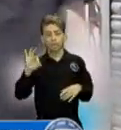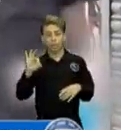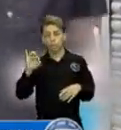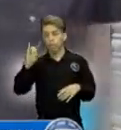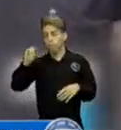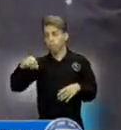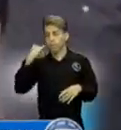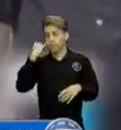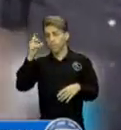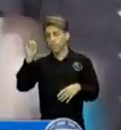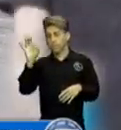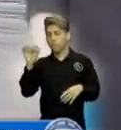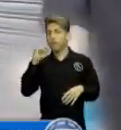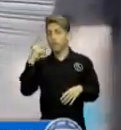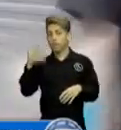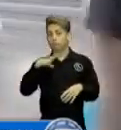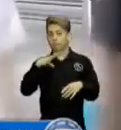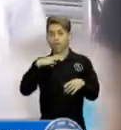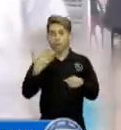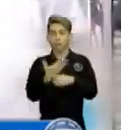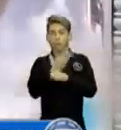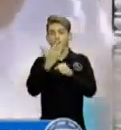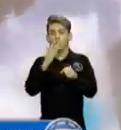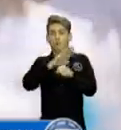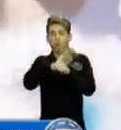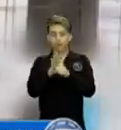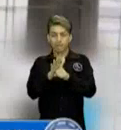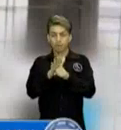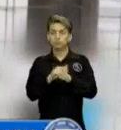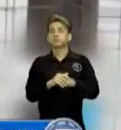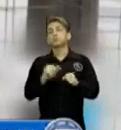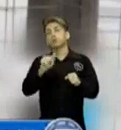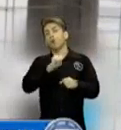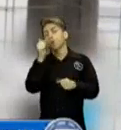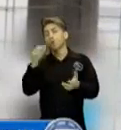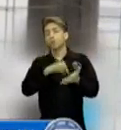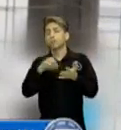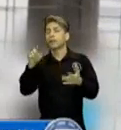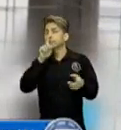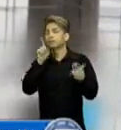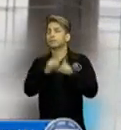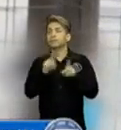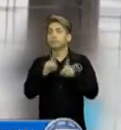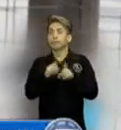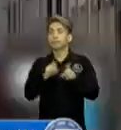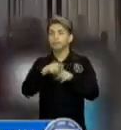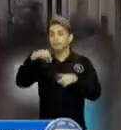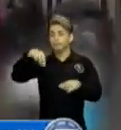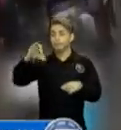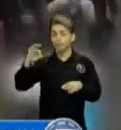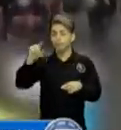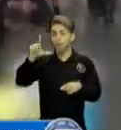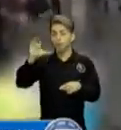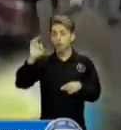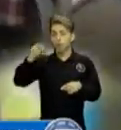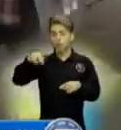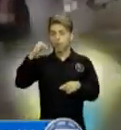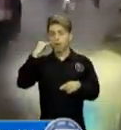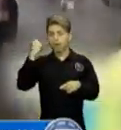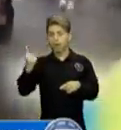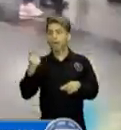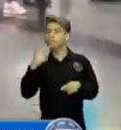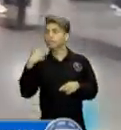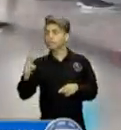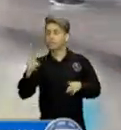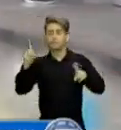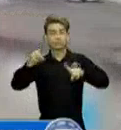coronavirus detectada en territorio británico. Otro país en tomar medidas es Colombia. El presidente Iván Duque anunció que se suspendieron los